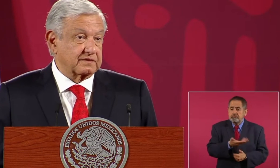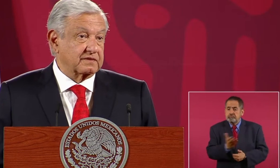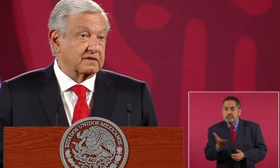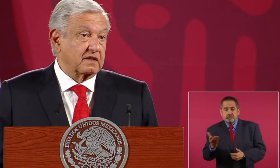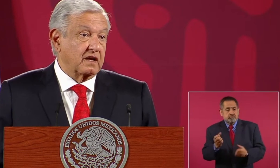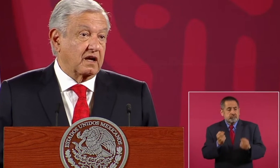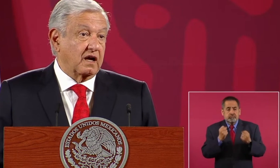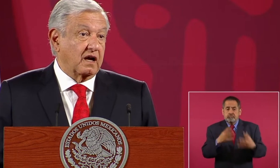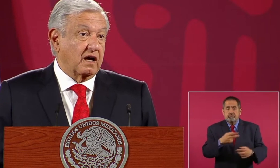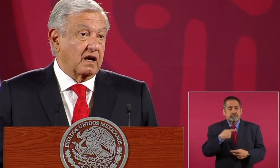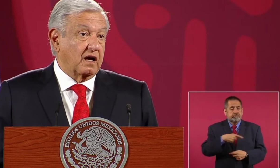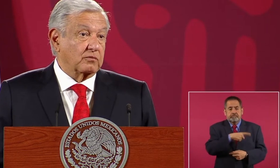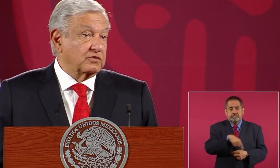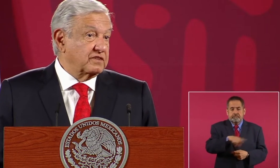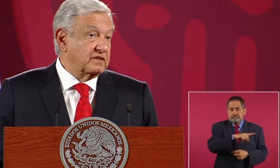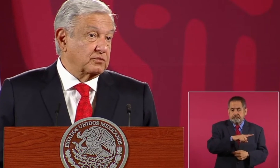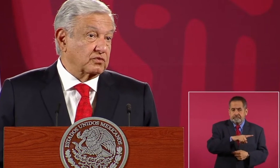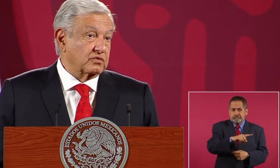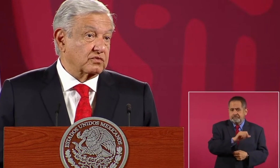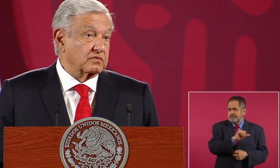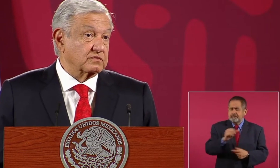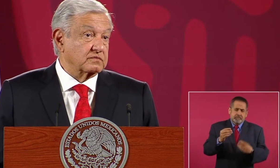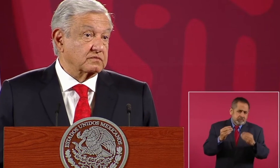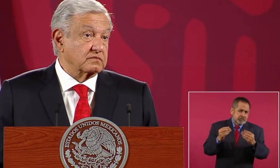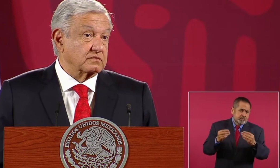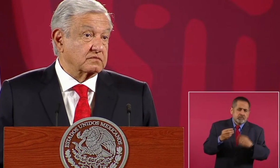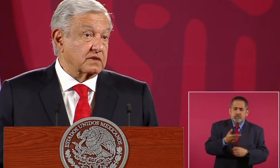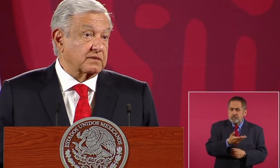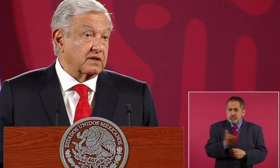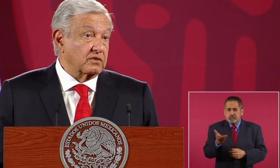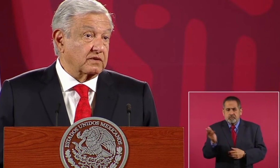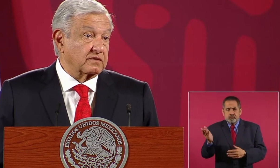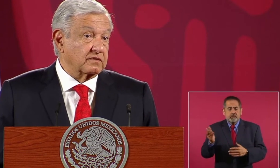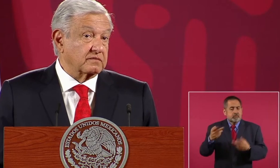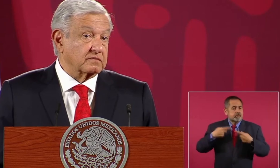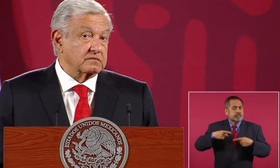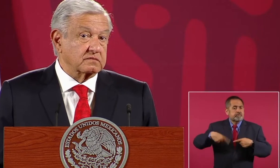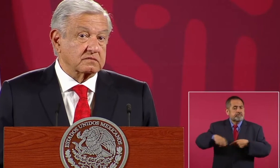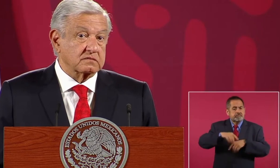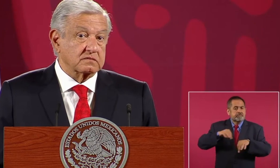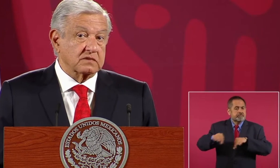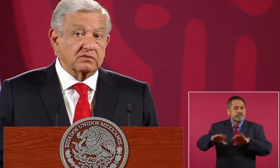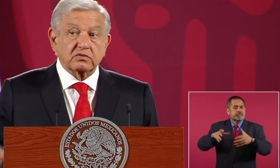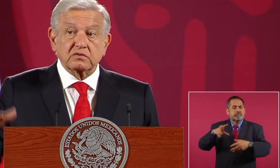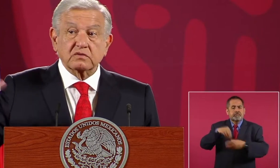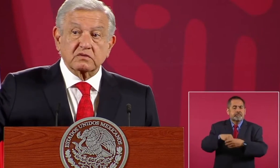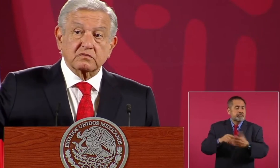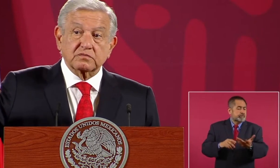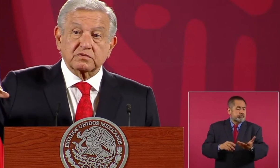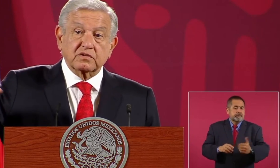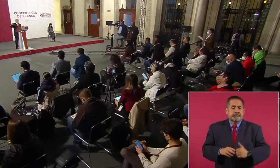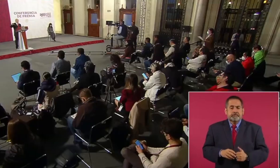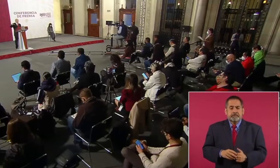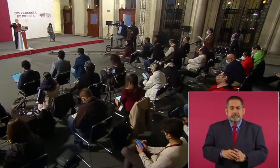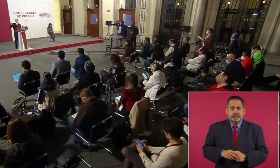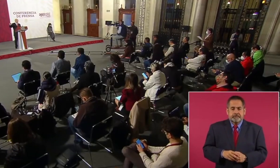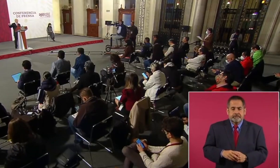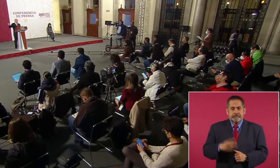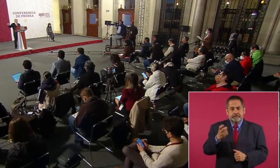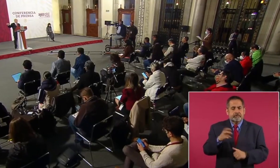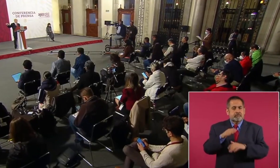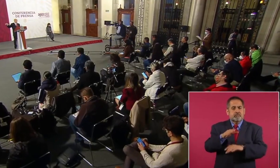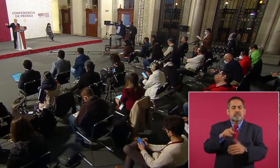Ahí sí te quedo mal con el dato exacto. Digo, sabemos que nos ven porque en las reuniones de la Unión Nacional de Sordos de México está presente el